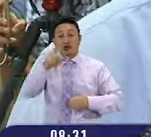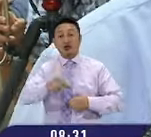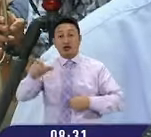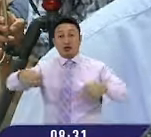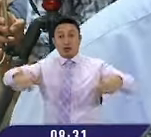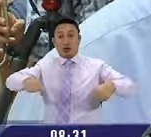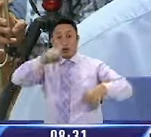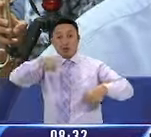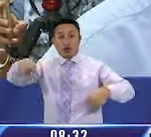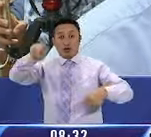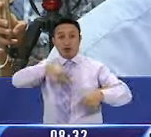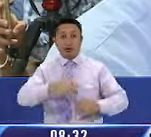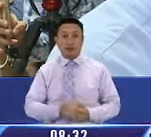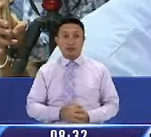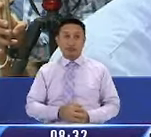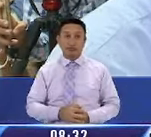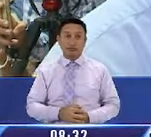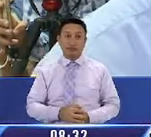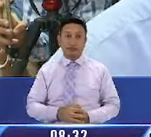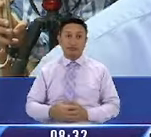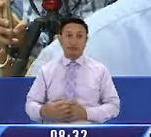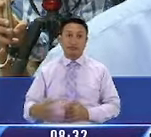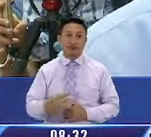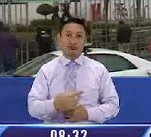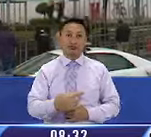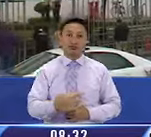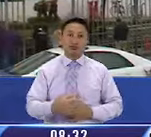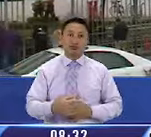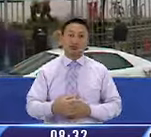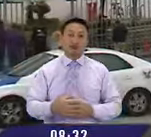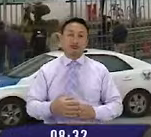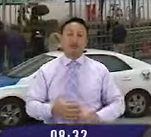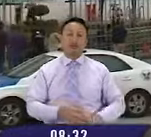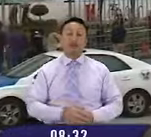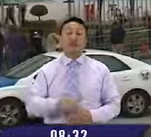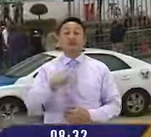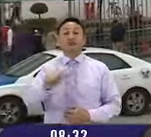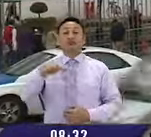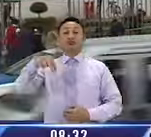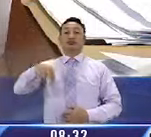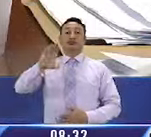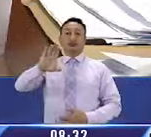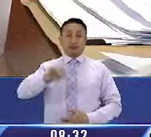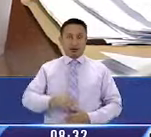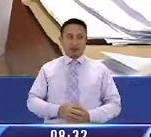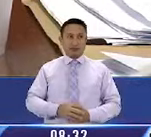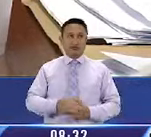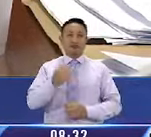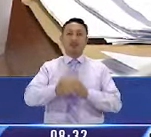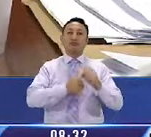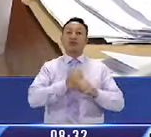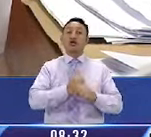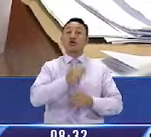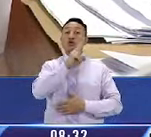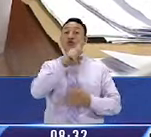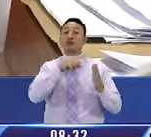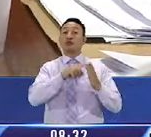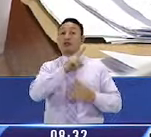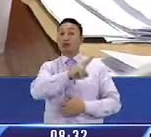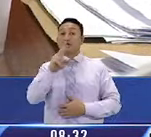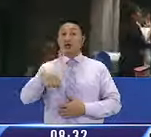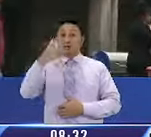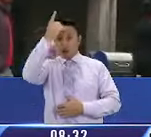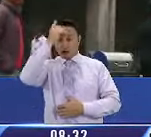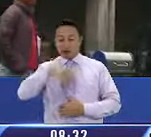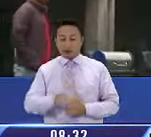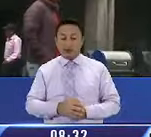moto circulen con las lógicas excepcionalidades. La Agencia Nacional de Tránsito en 2022 emitió una resolución en la que